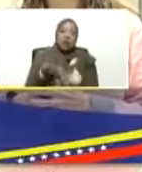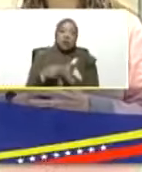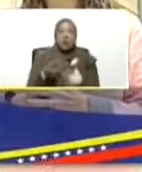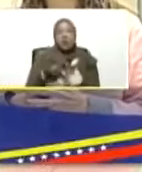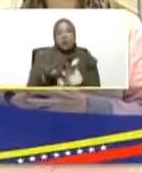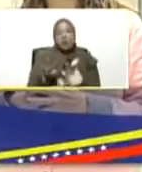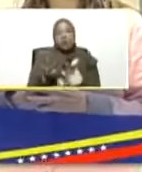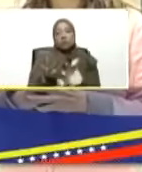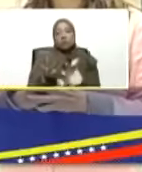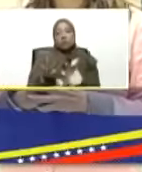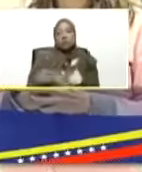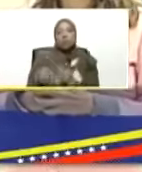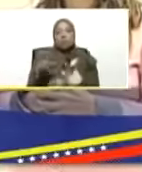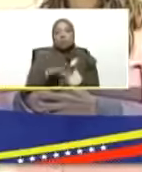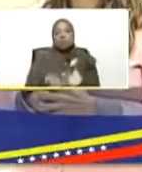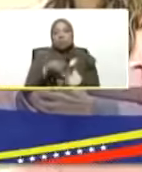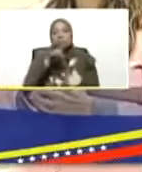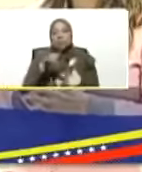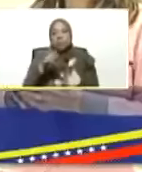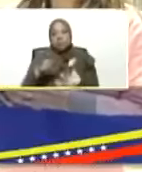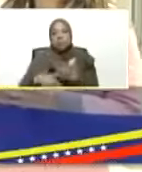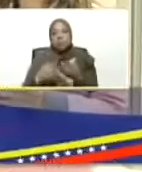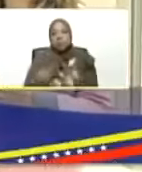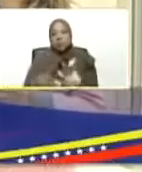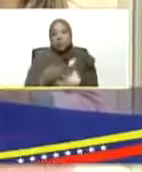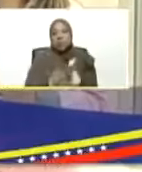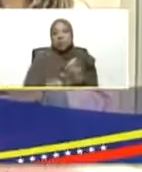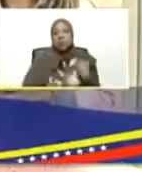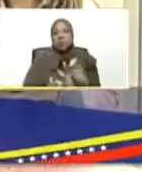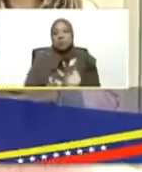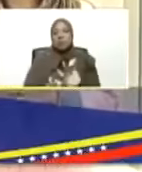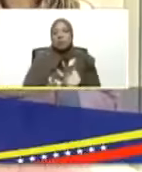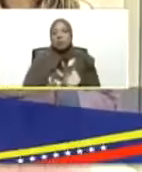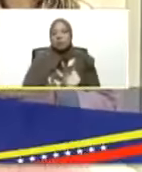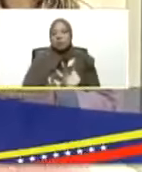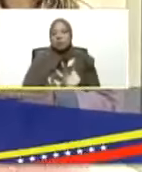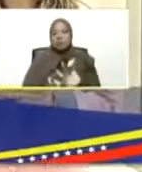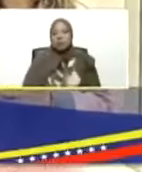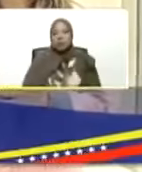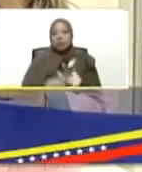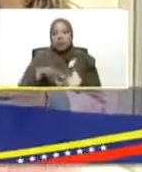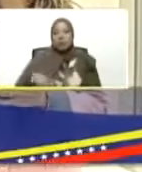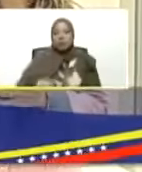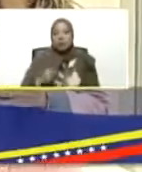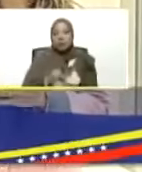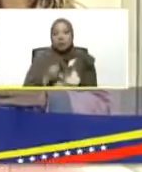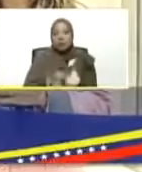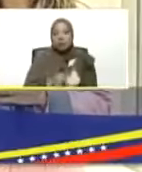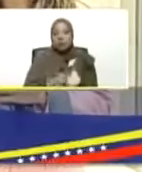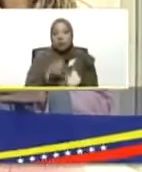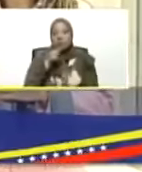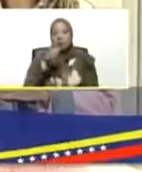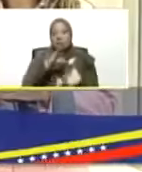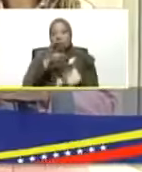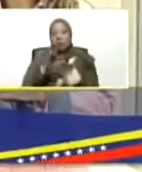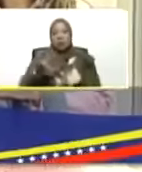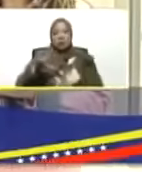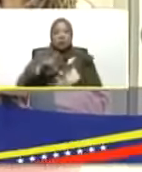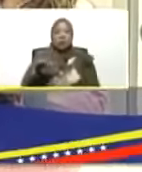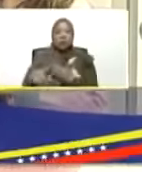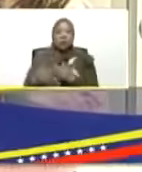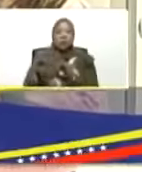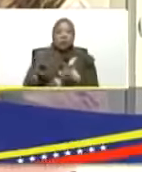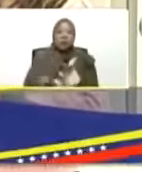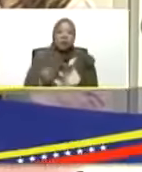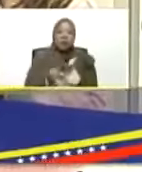2024. Vinieron los mejores expertos del Asia, de Norteamérica, de América Latina, del Caribe. Y yo lo